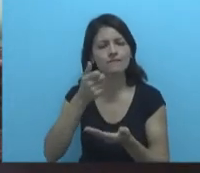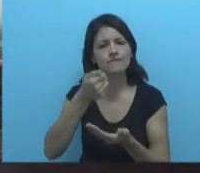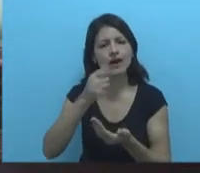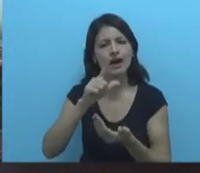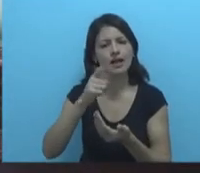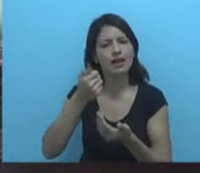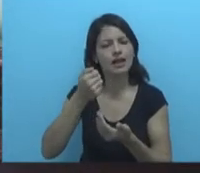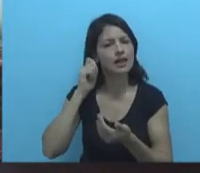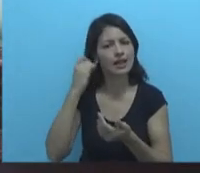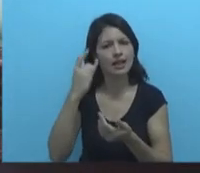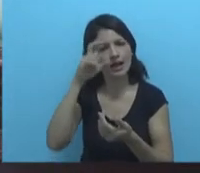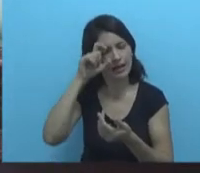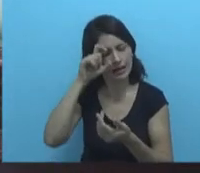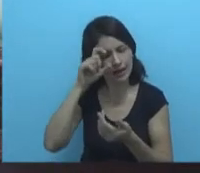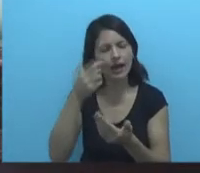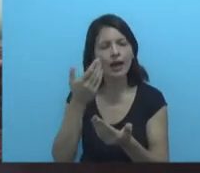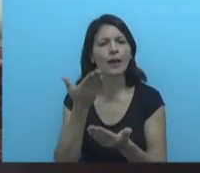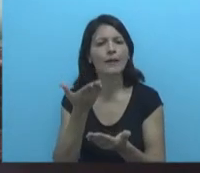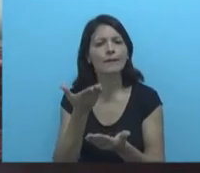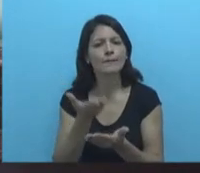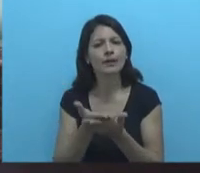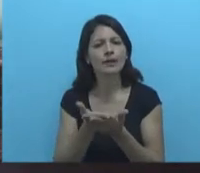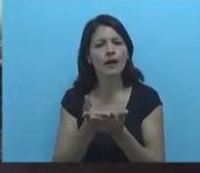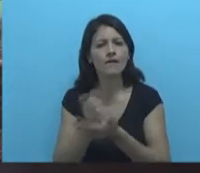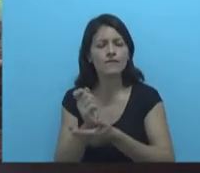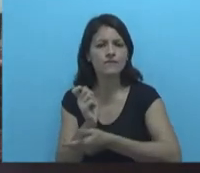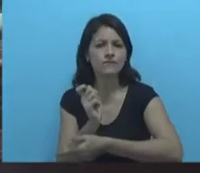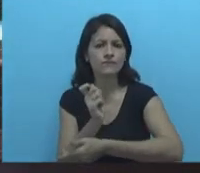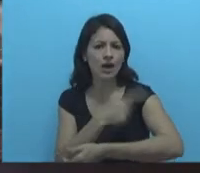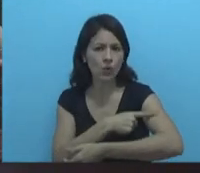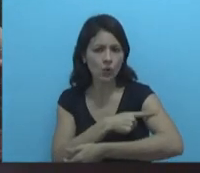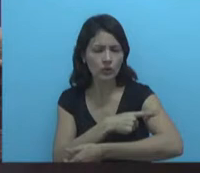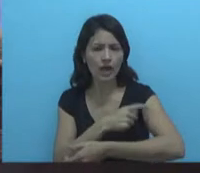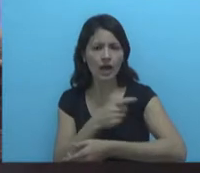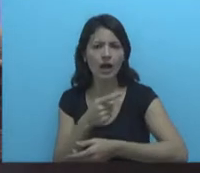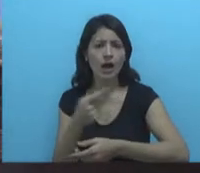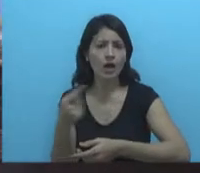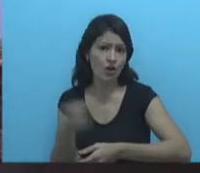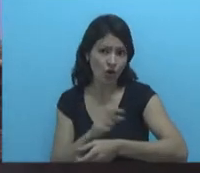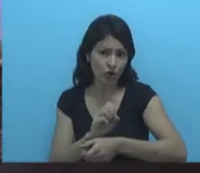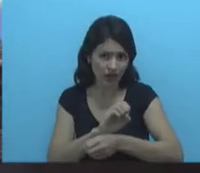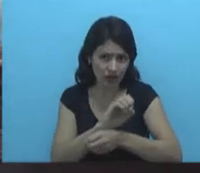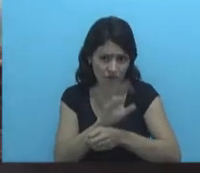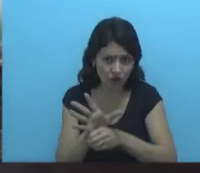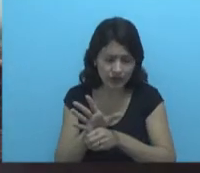la declaración como bien público de las vacunas contra el COVID-19.